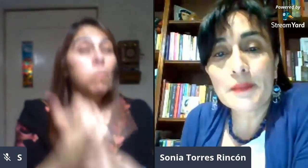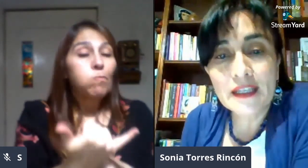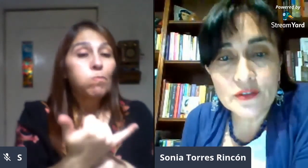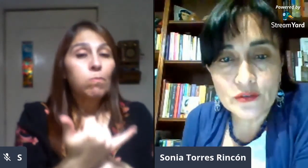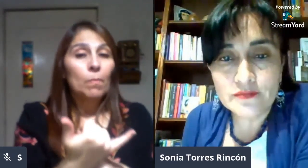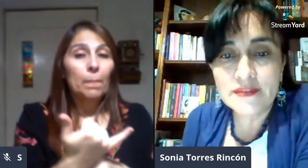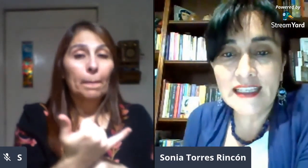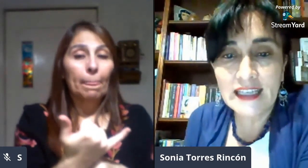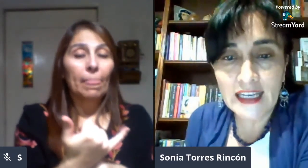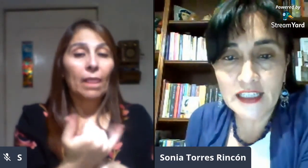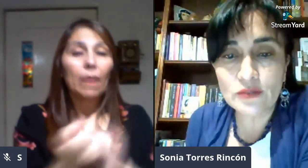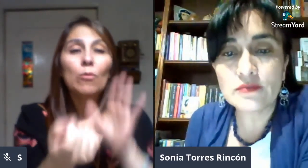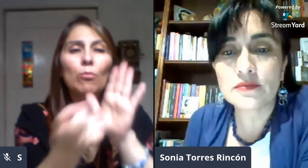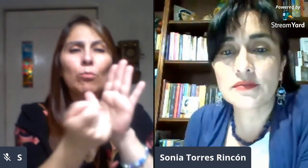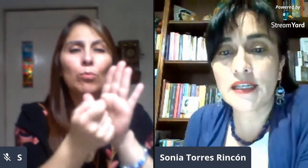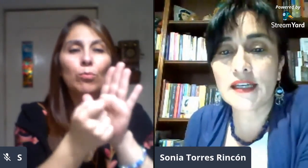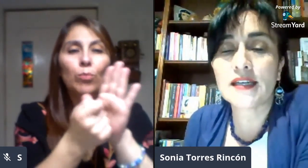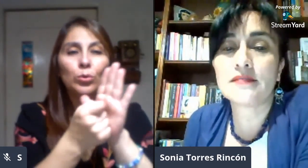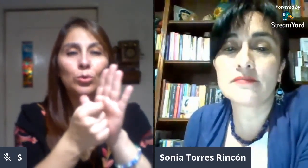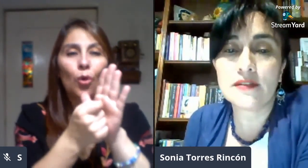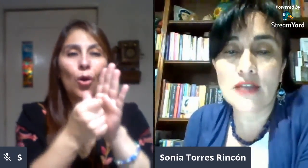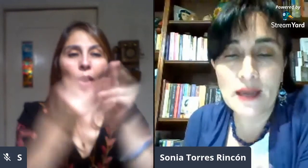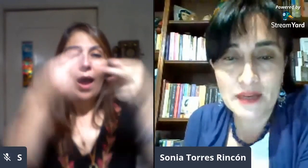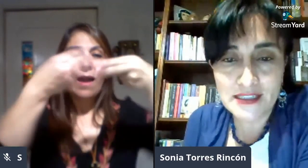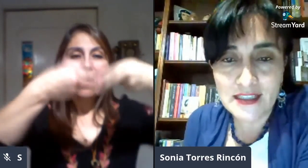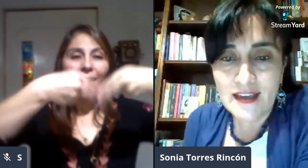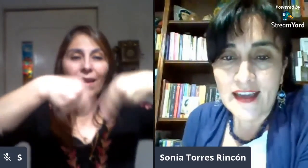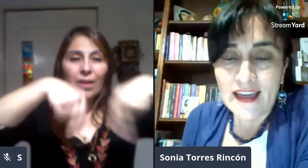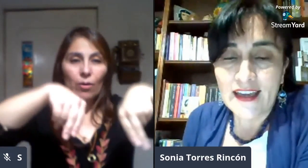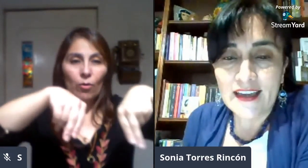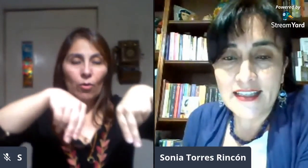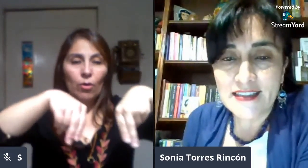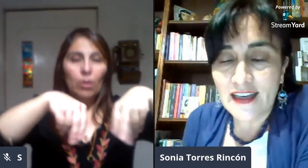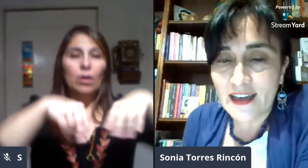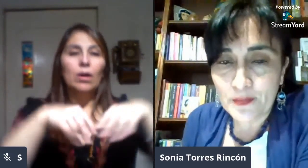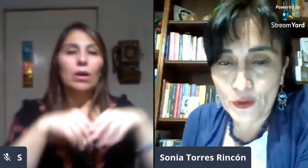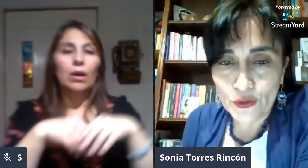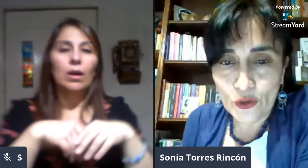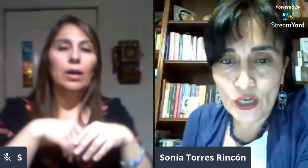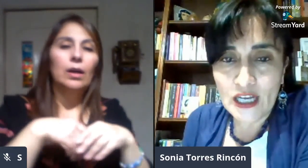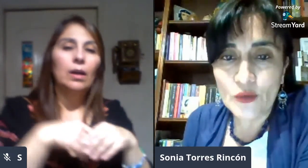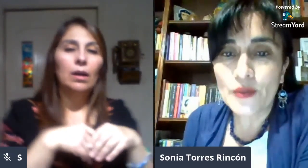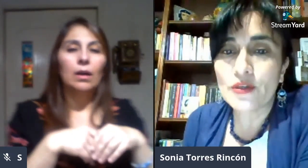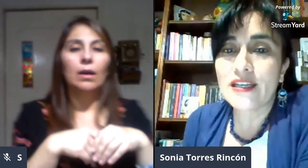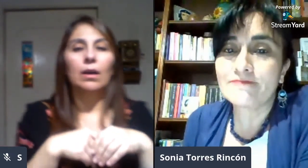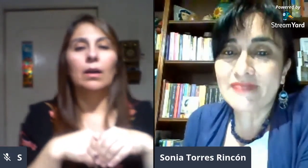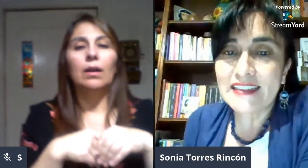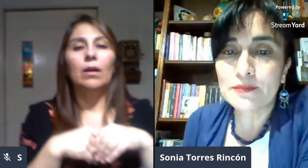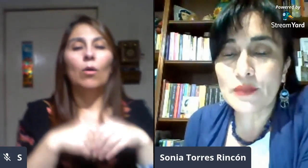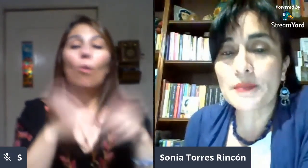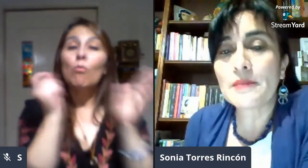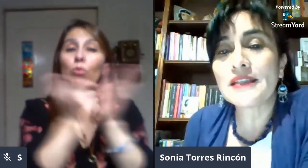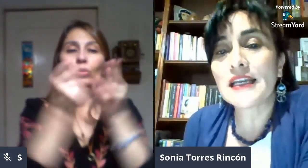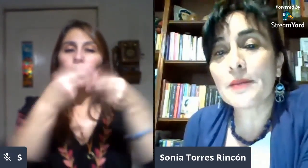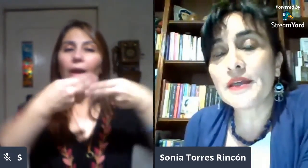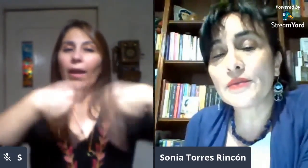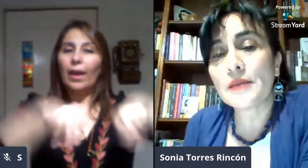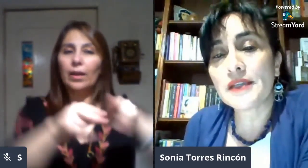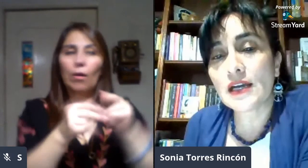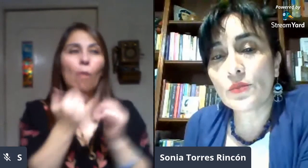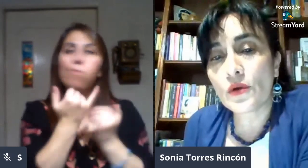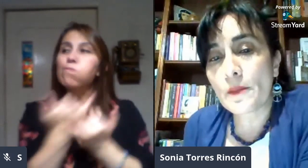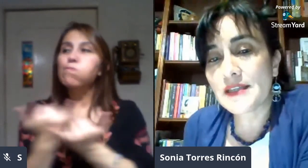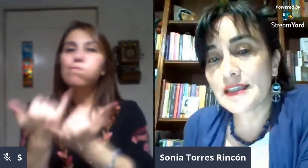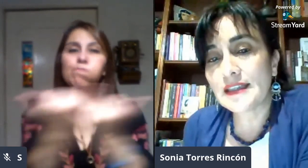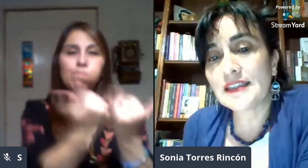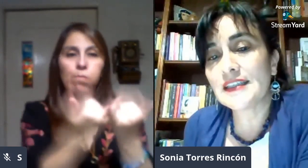además un elemento de género que además está por todo lado, pero que también valdría la pena una